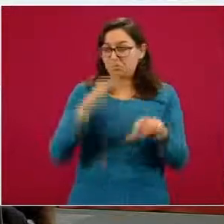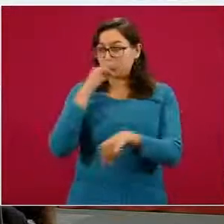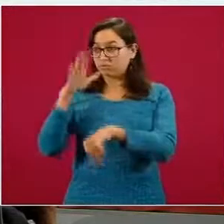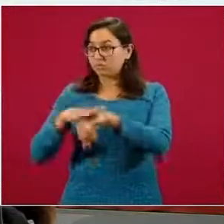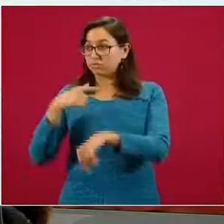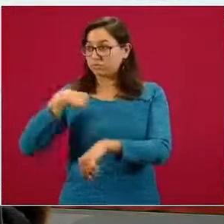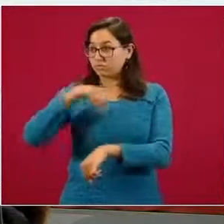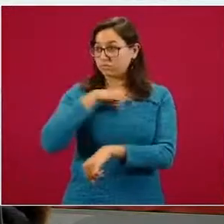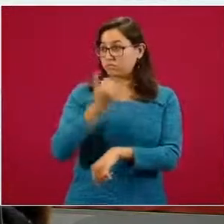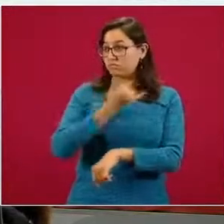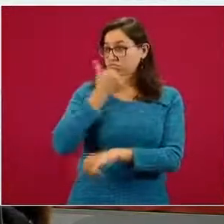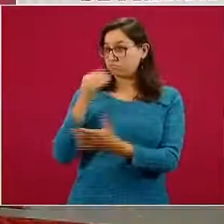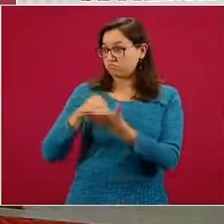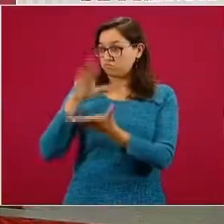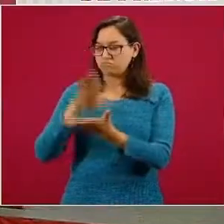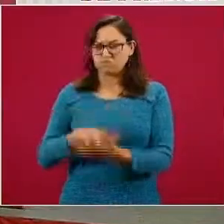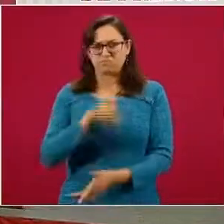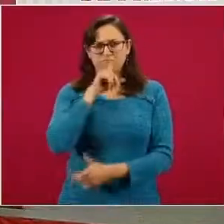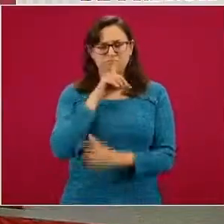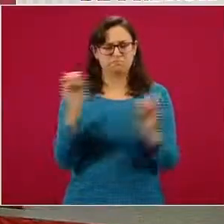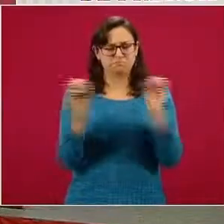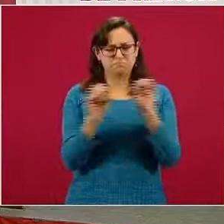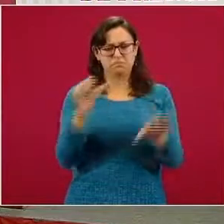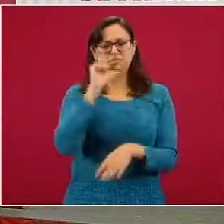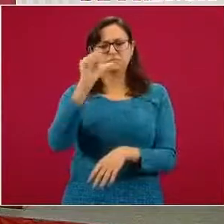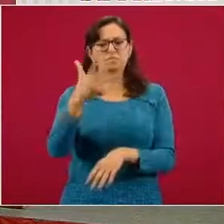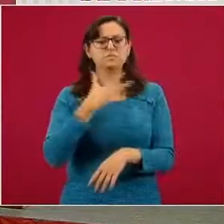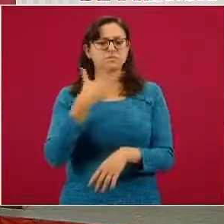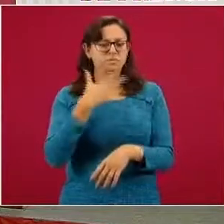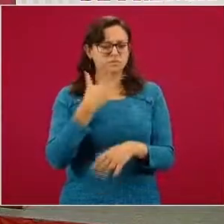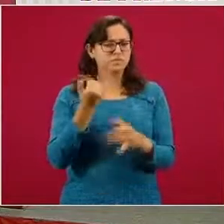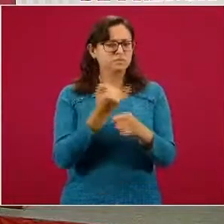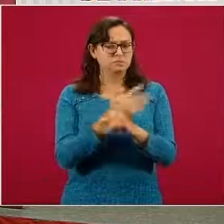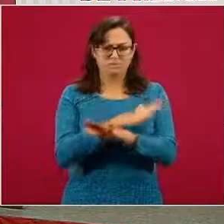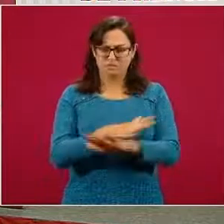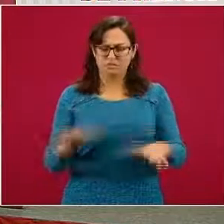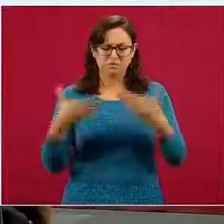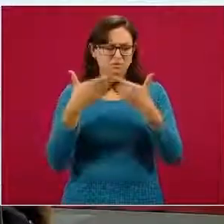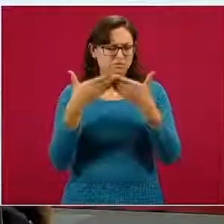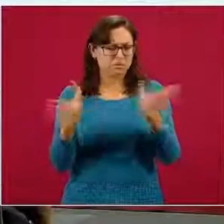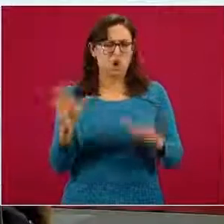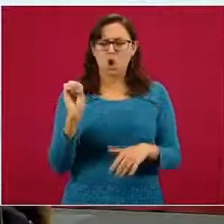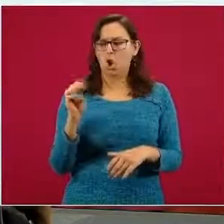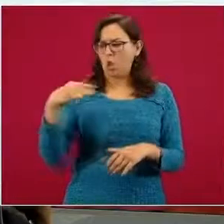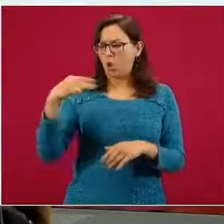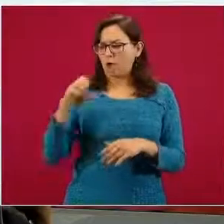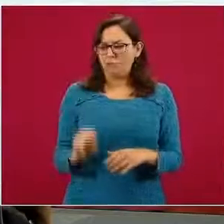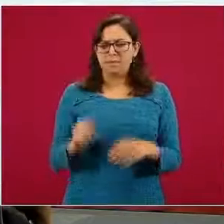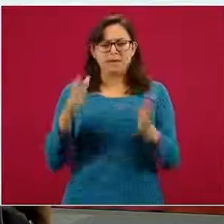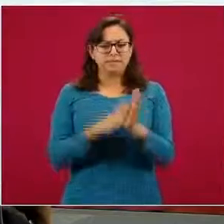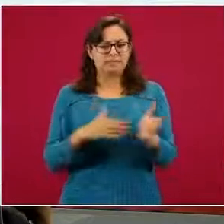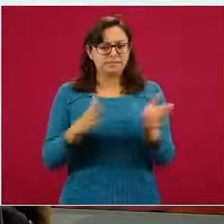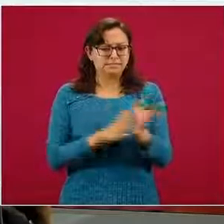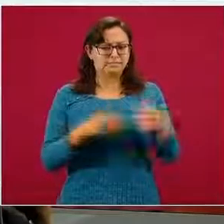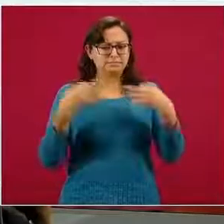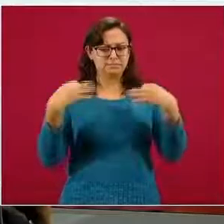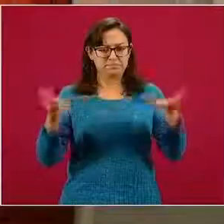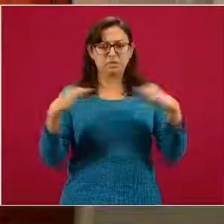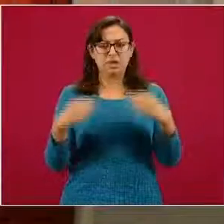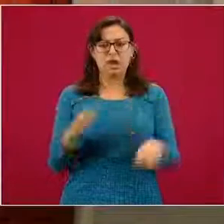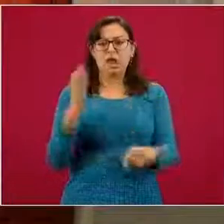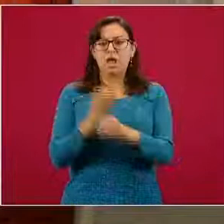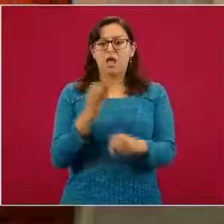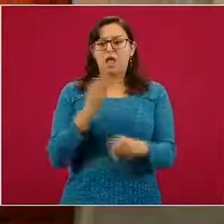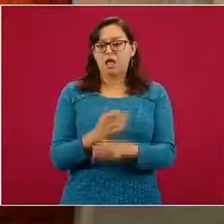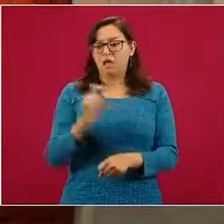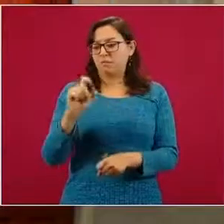vamos a ver. Hay un documento que es público, lo pueden ustedes encontrar en la página de la Organización Mundial de la Salud. Al día de hoy son más de